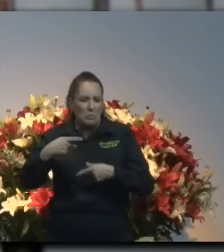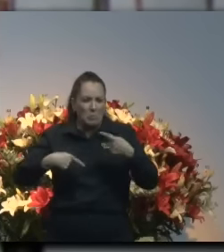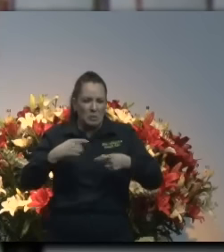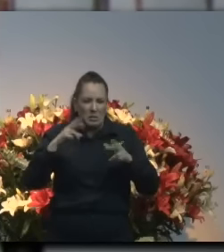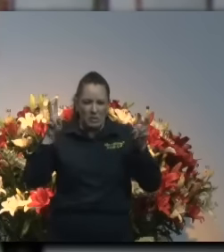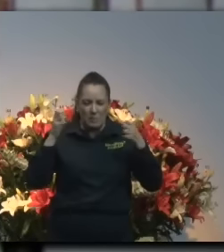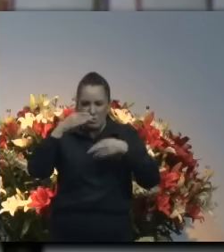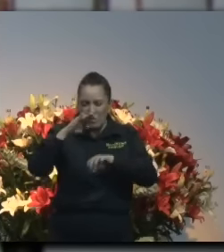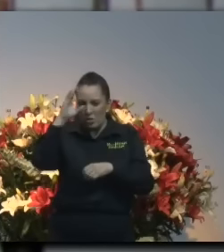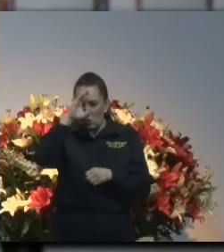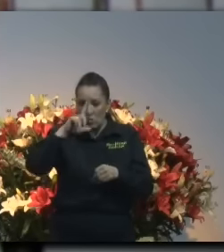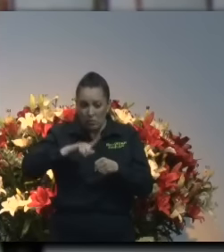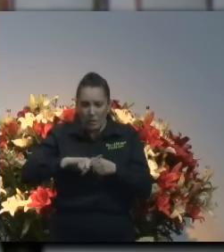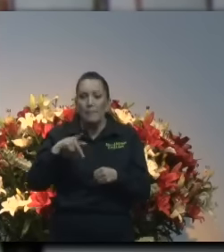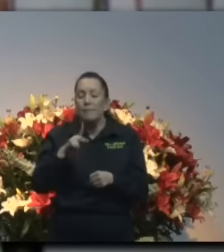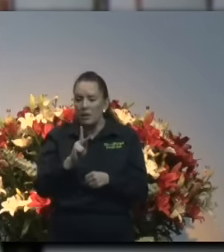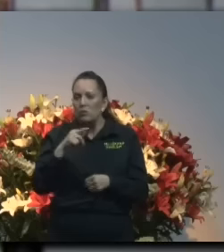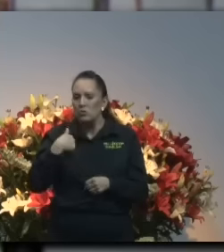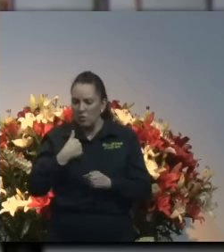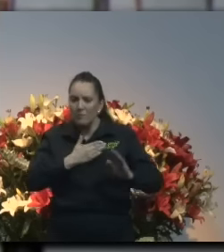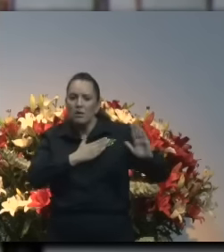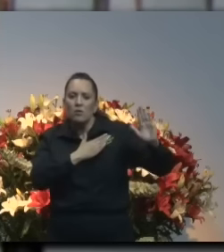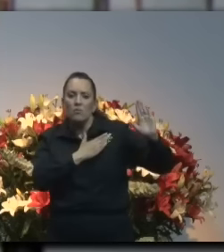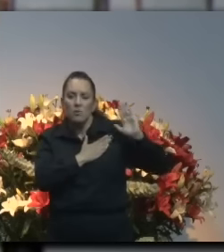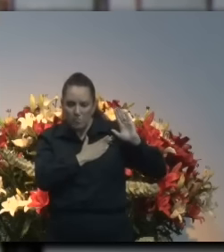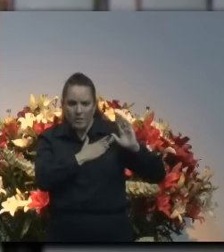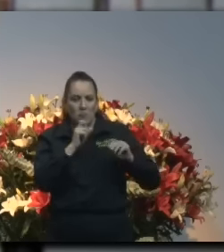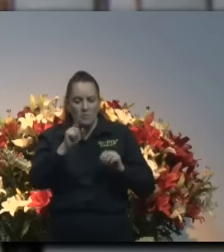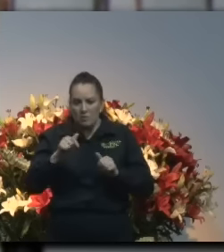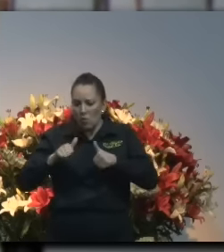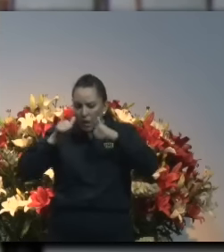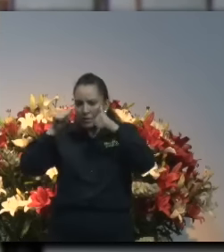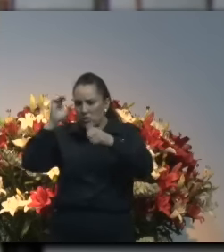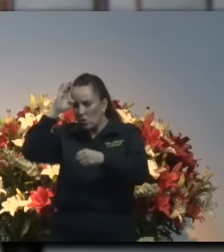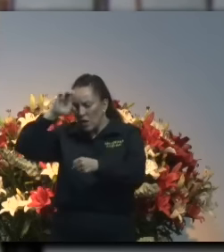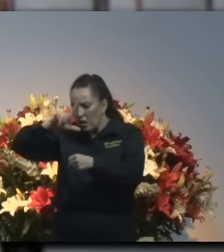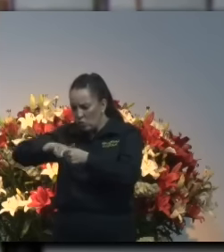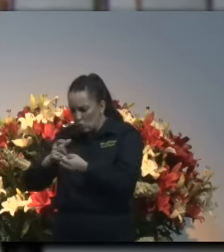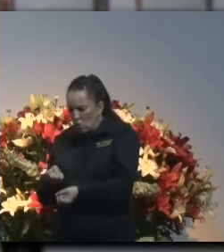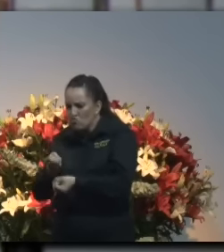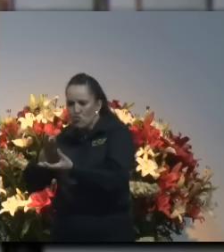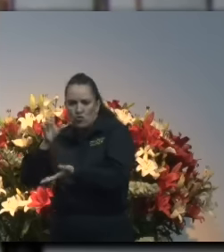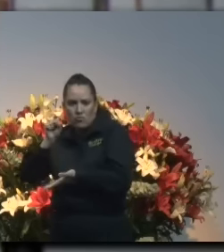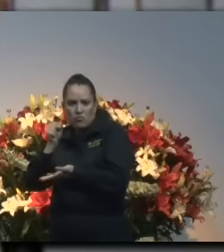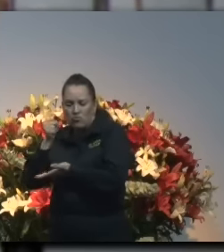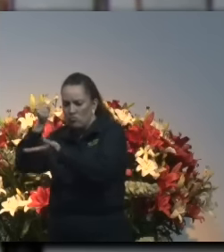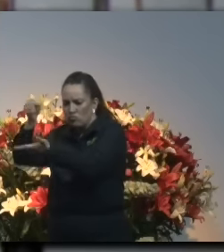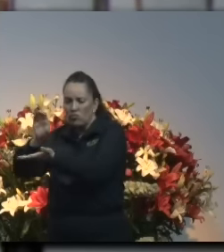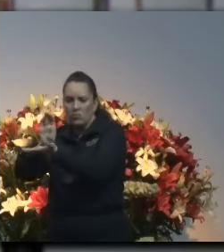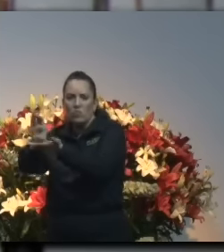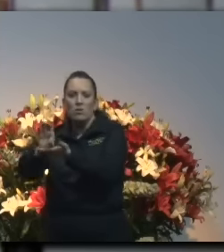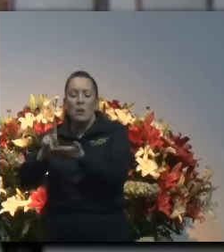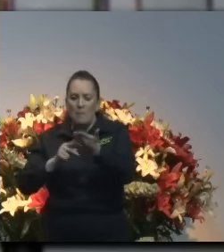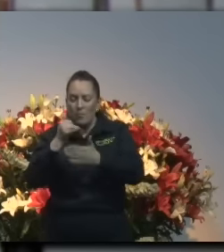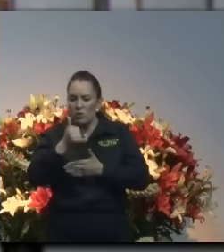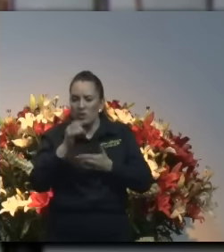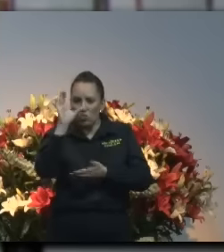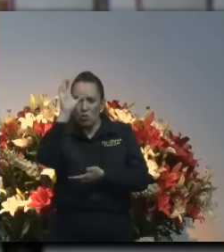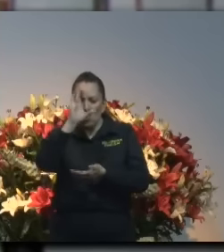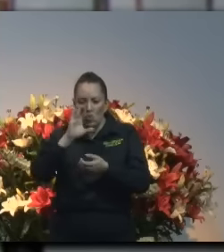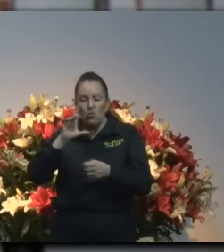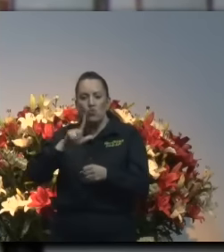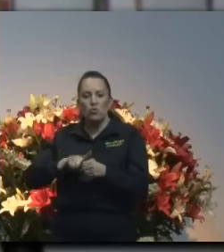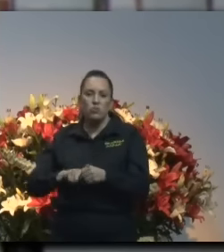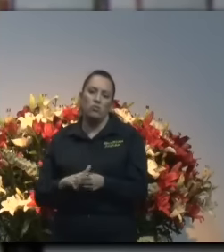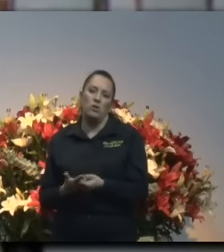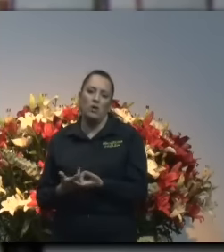pero vamos a regresar los presupuestos a cultura. No es posible que el proyecto de cultura haya sido la compra de terrenos